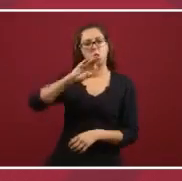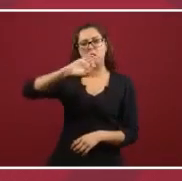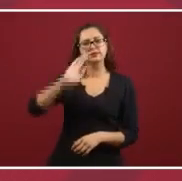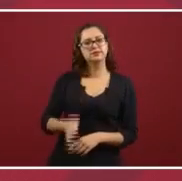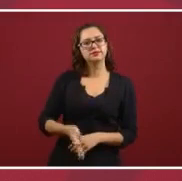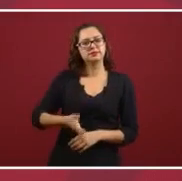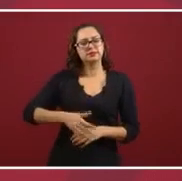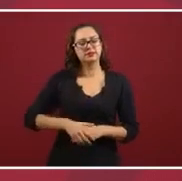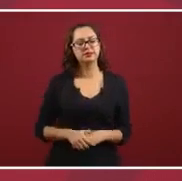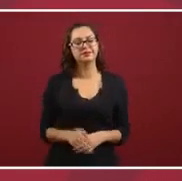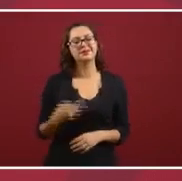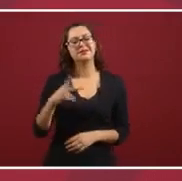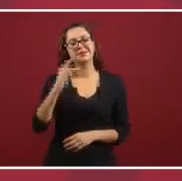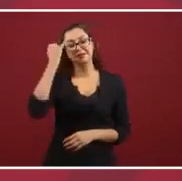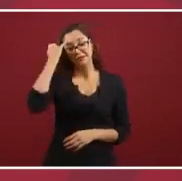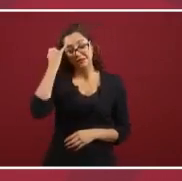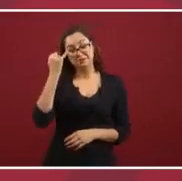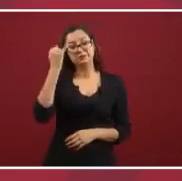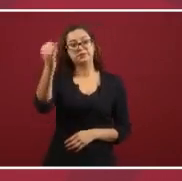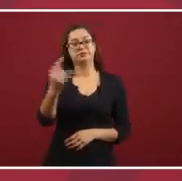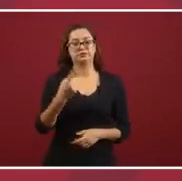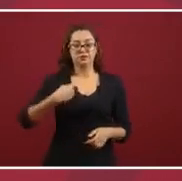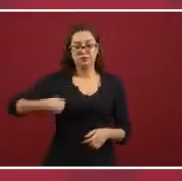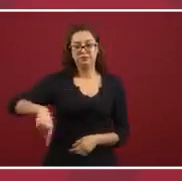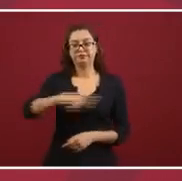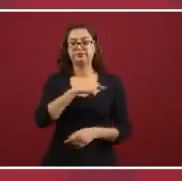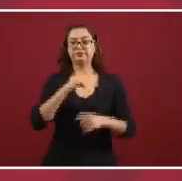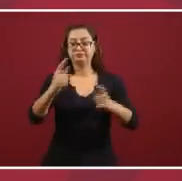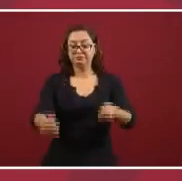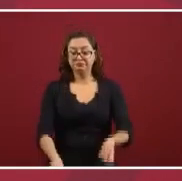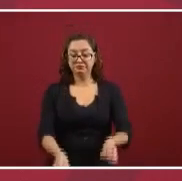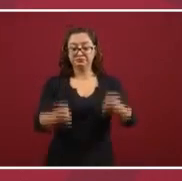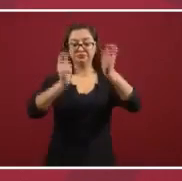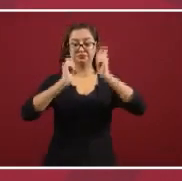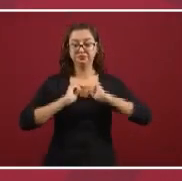nosotros llegamos aquí